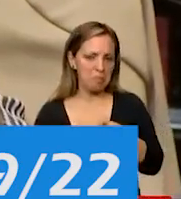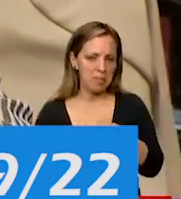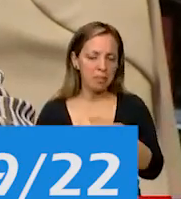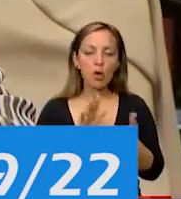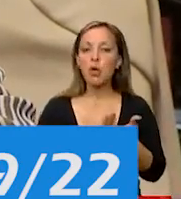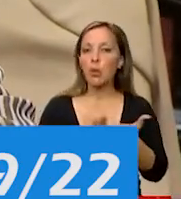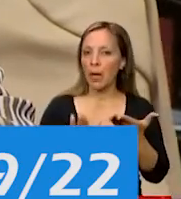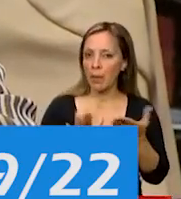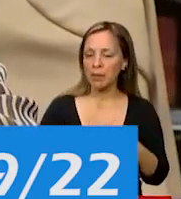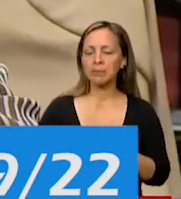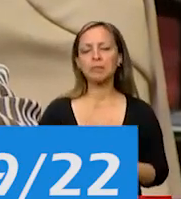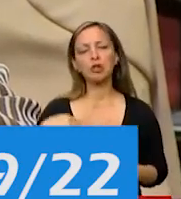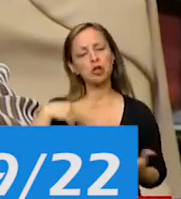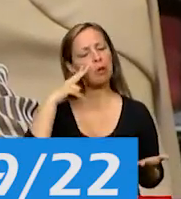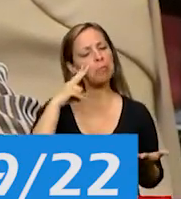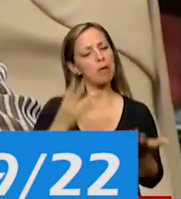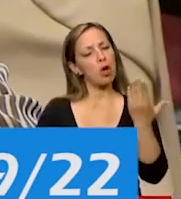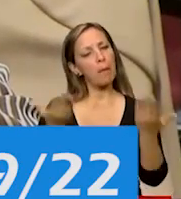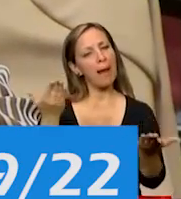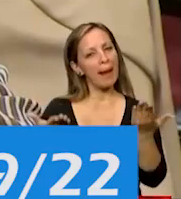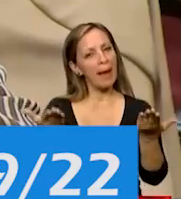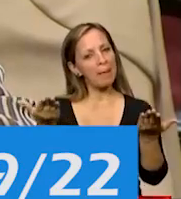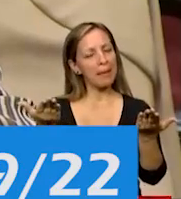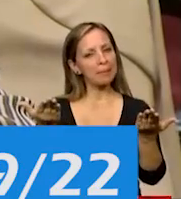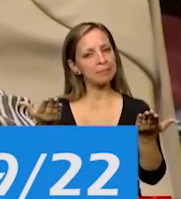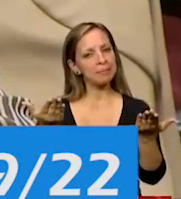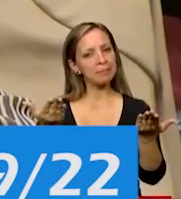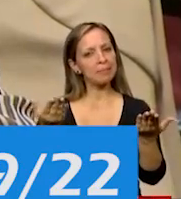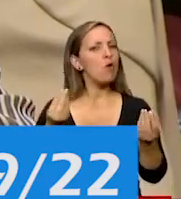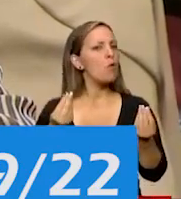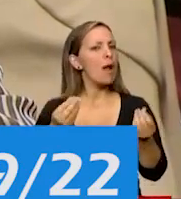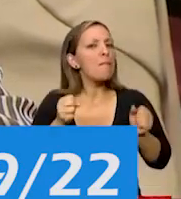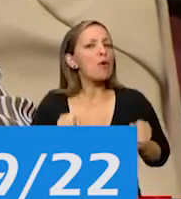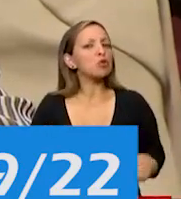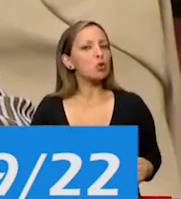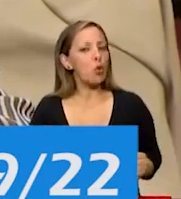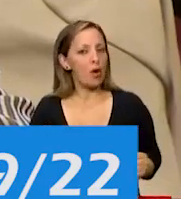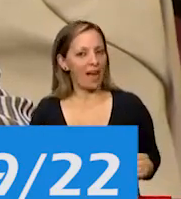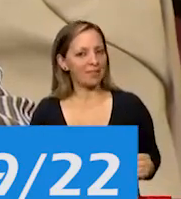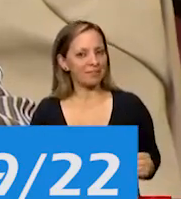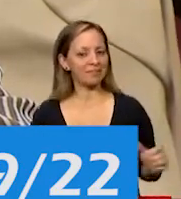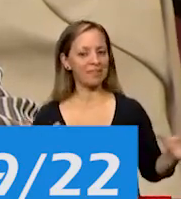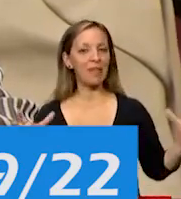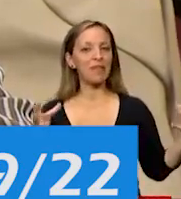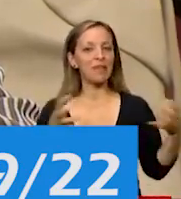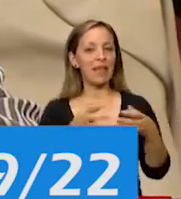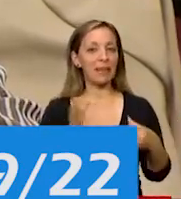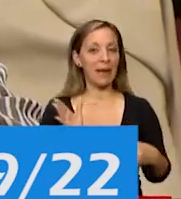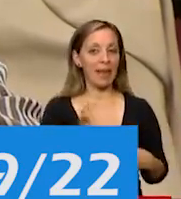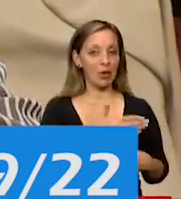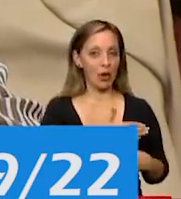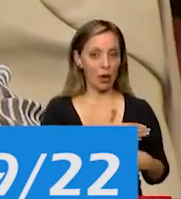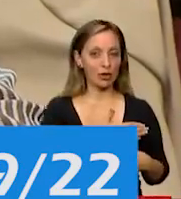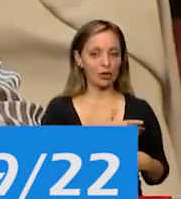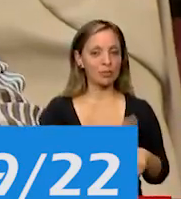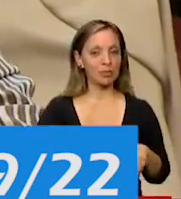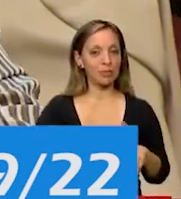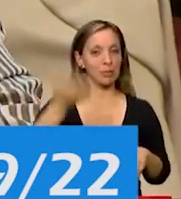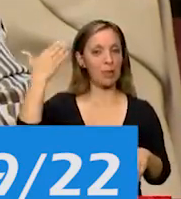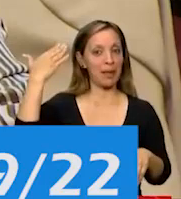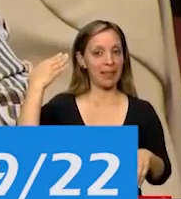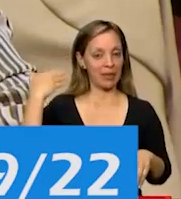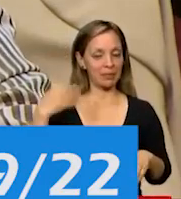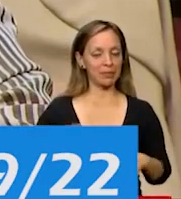repasaba cuál era la posición del Frente de Todos, en ese momento